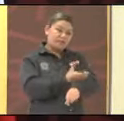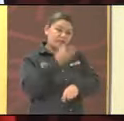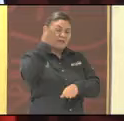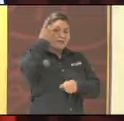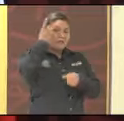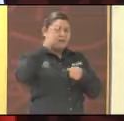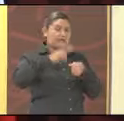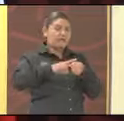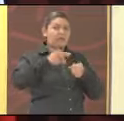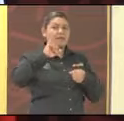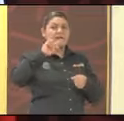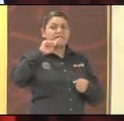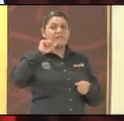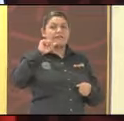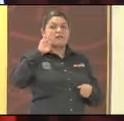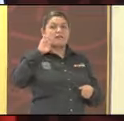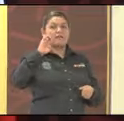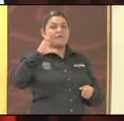ITAVEC,